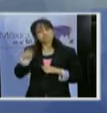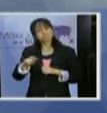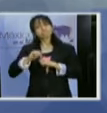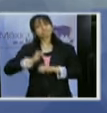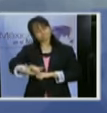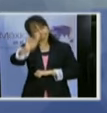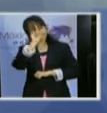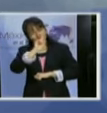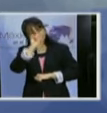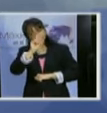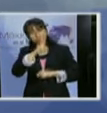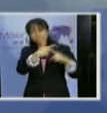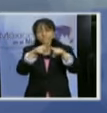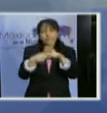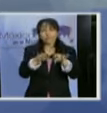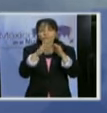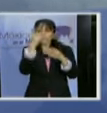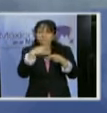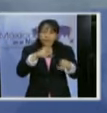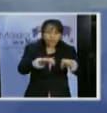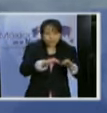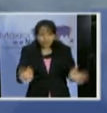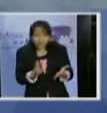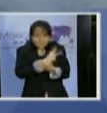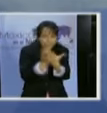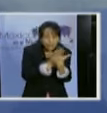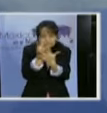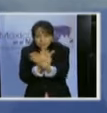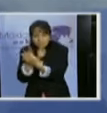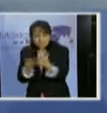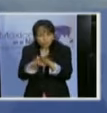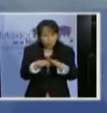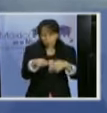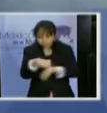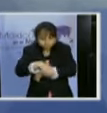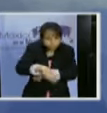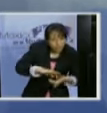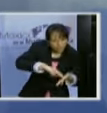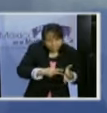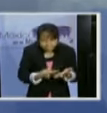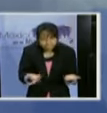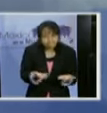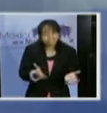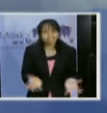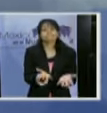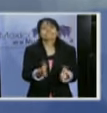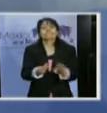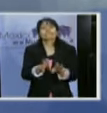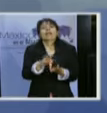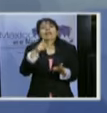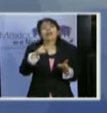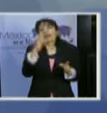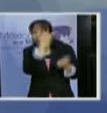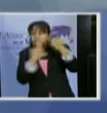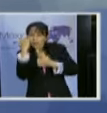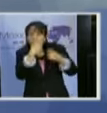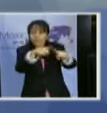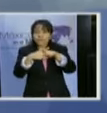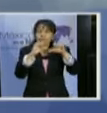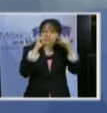consultora en sistematización, procesos de planeación, diseño de programas y evaluación de organizaciones de la sociedad